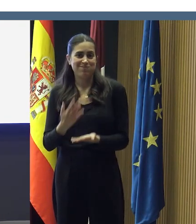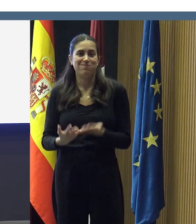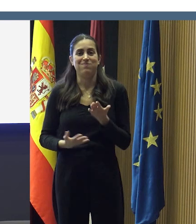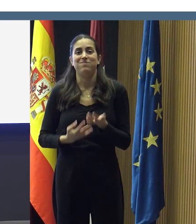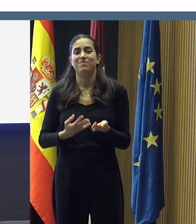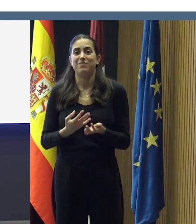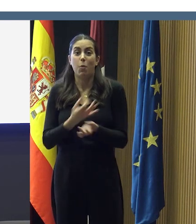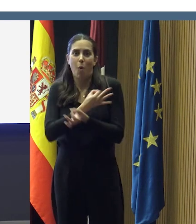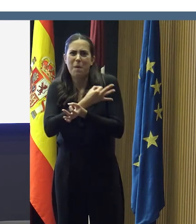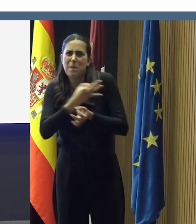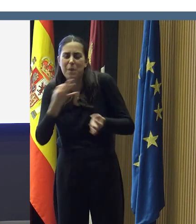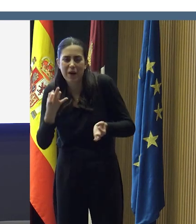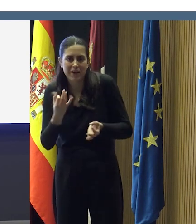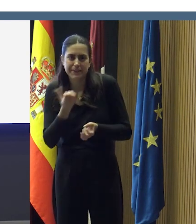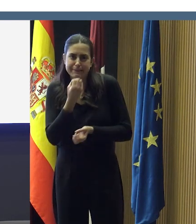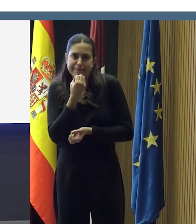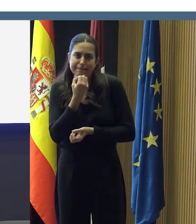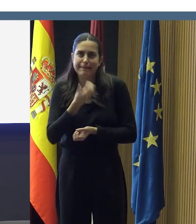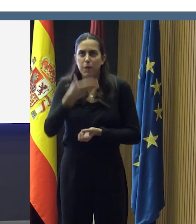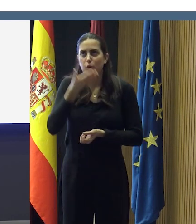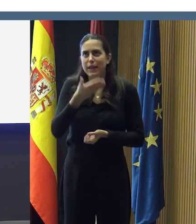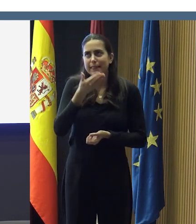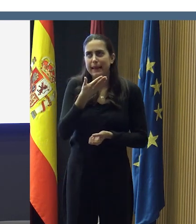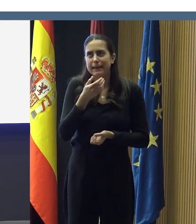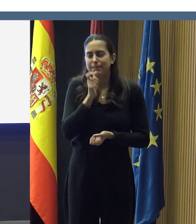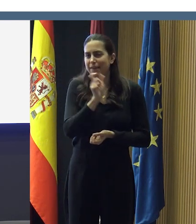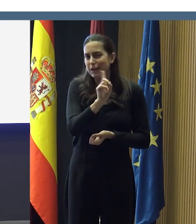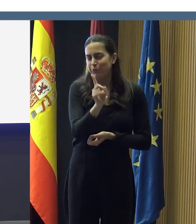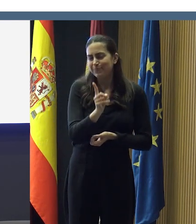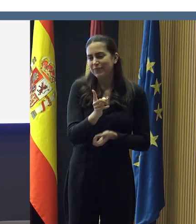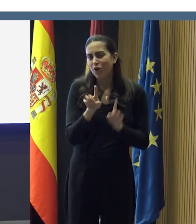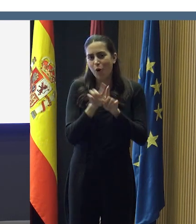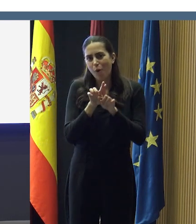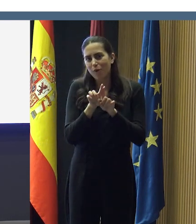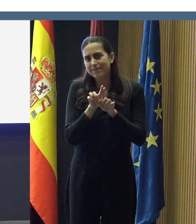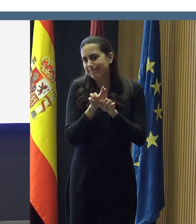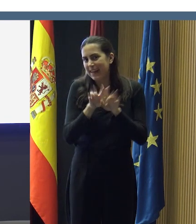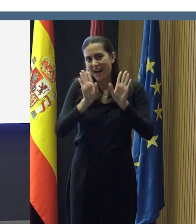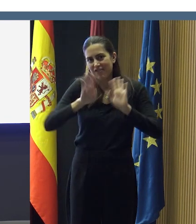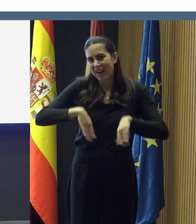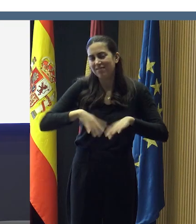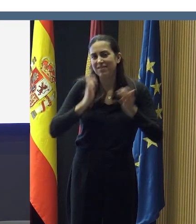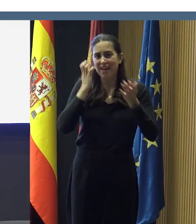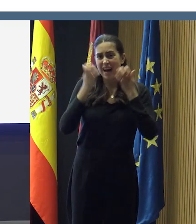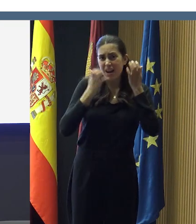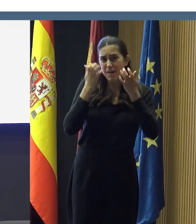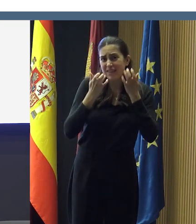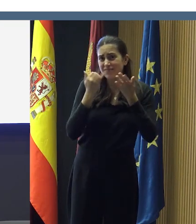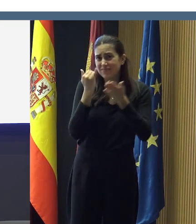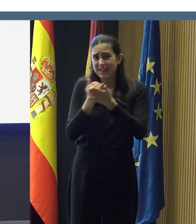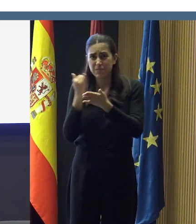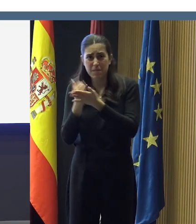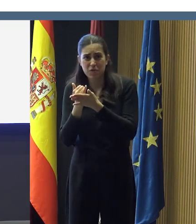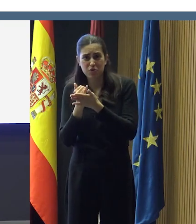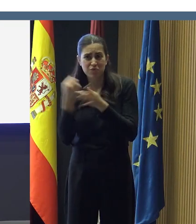digamos, no quiero decir importante, no es la palabra que busco, pero que no reemplazaban el tener que usar ese tipo de animales para los experimentos.